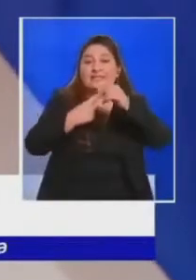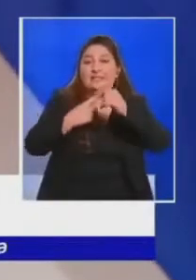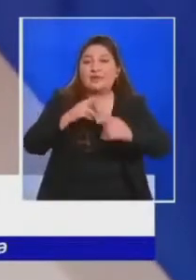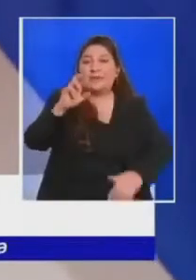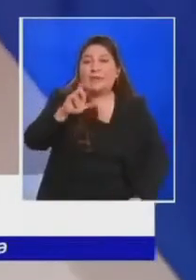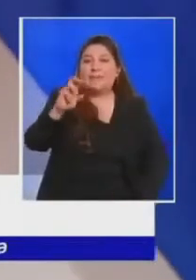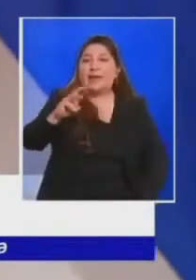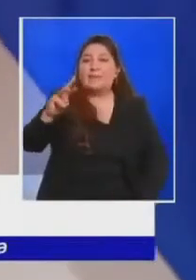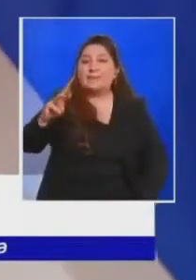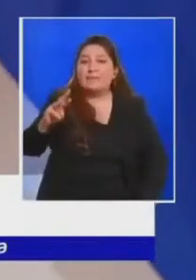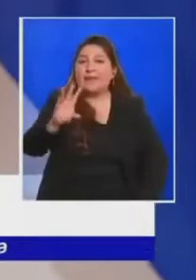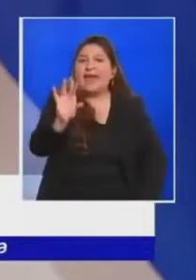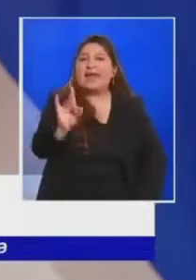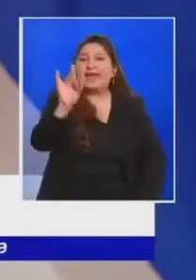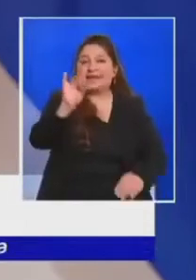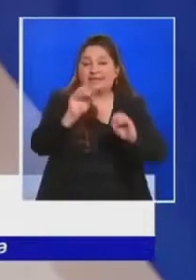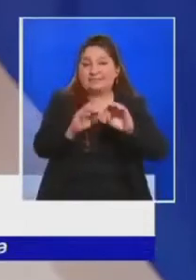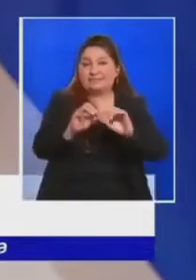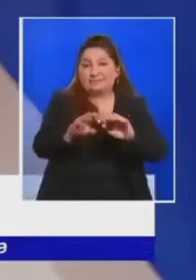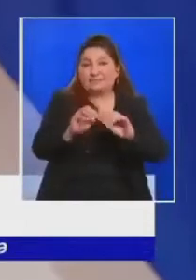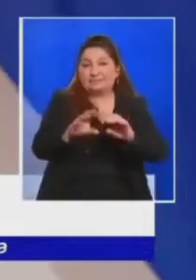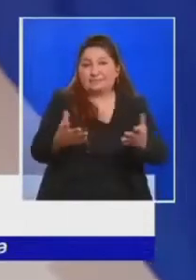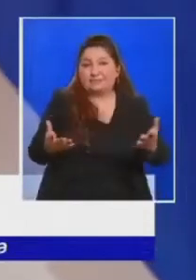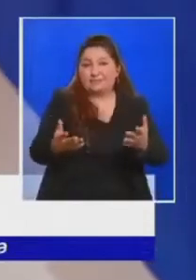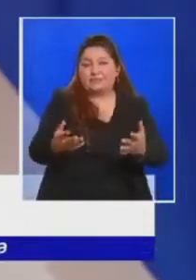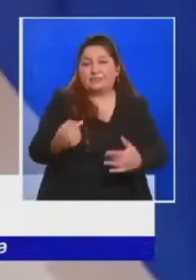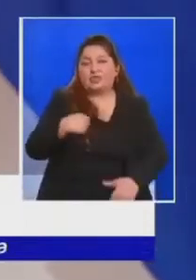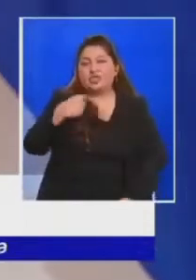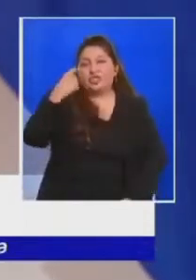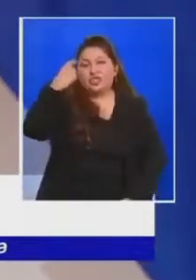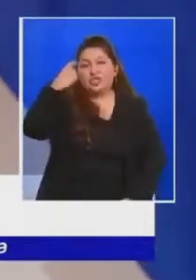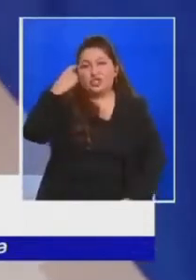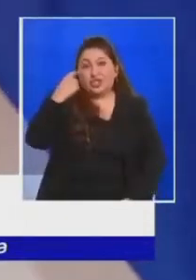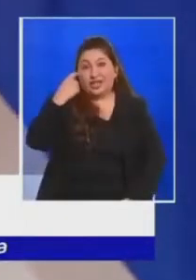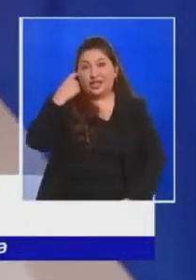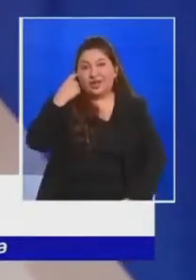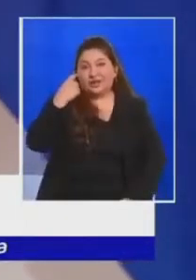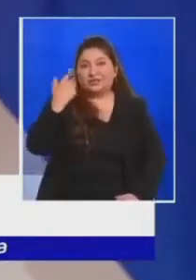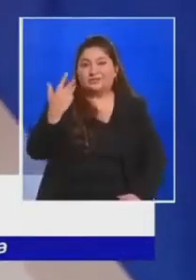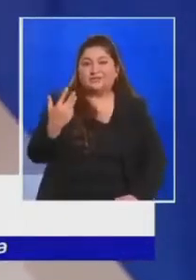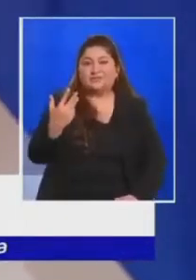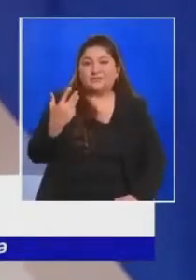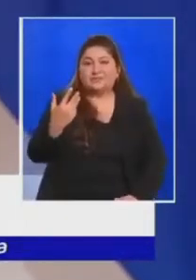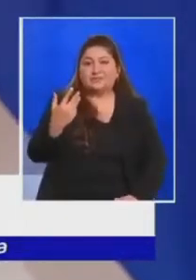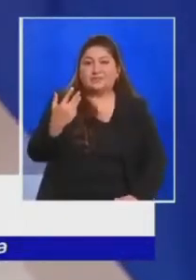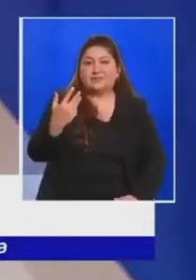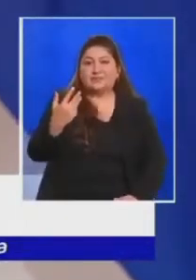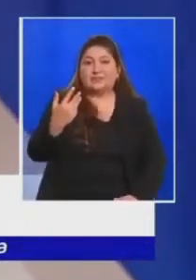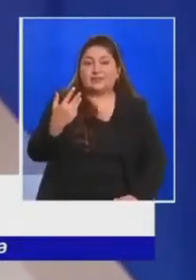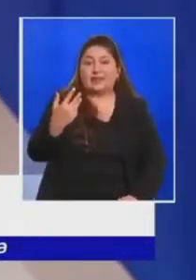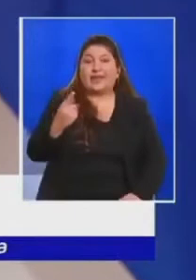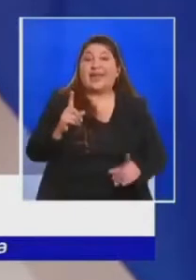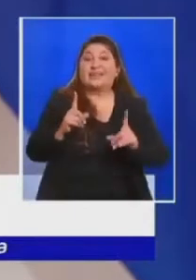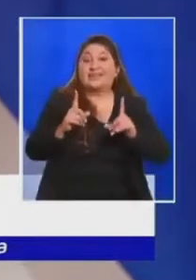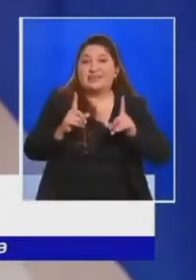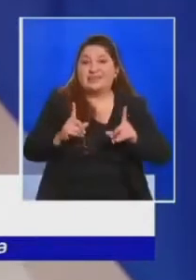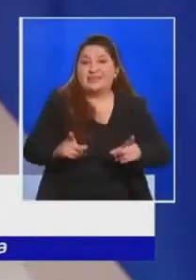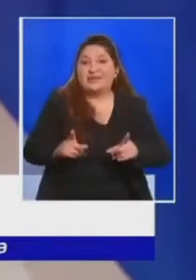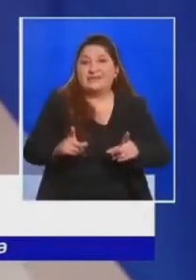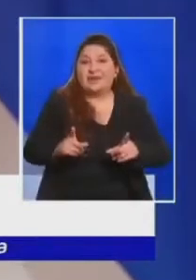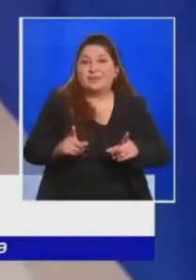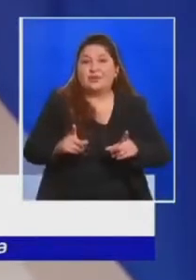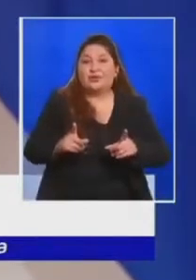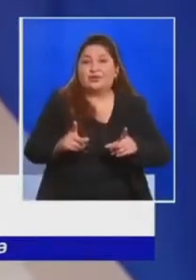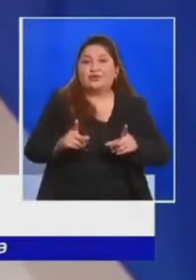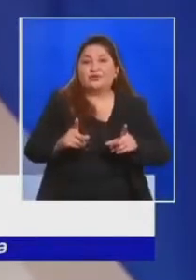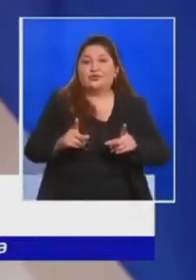no se puede seguir tirando humo sobre los ojos de la gente. Ese principio no existe en la práctica. Ese principio está determinado